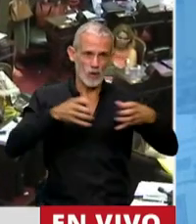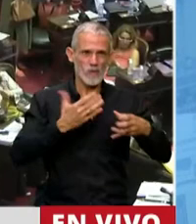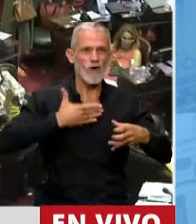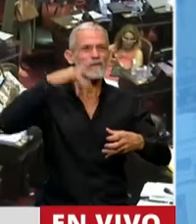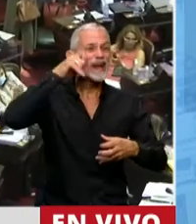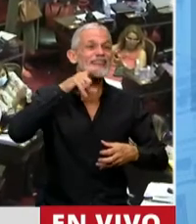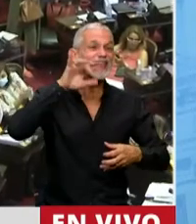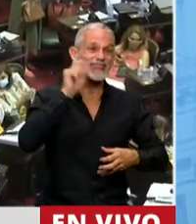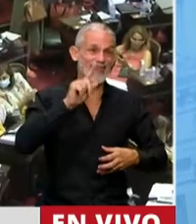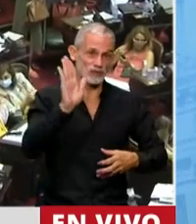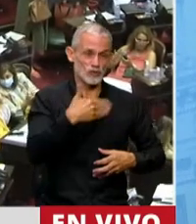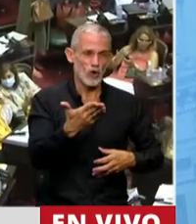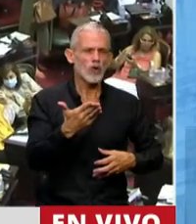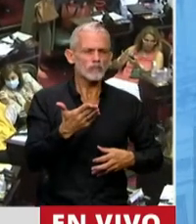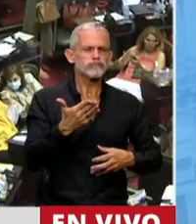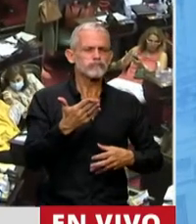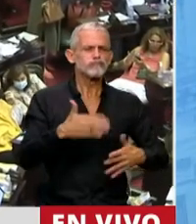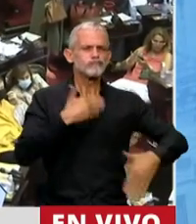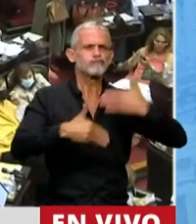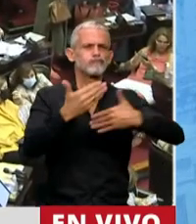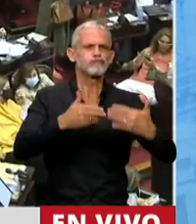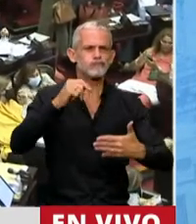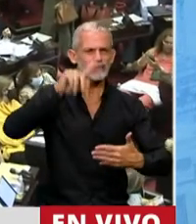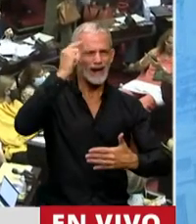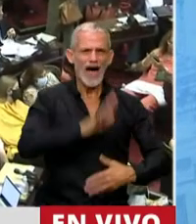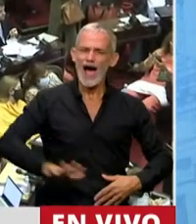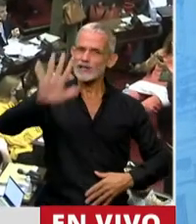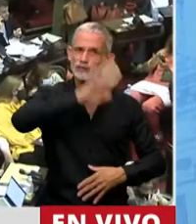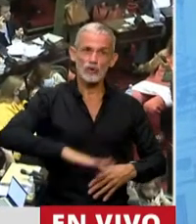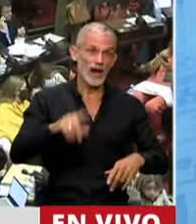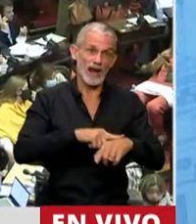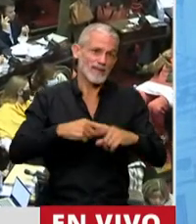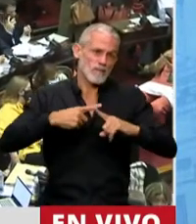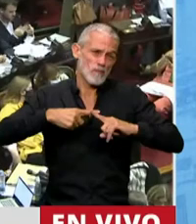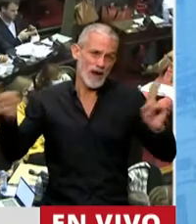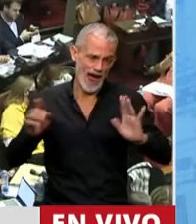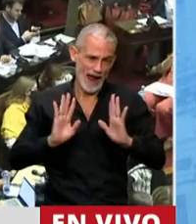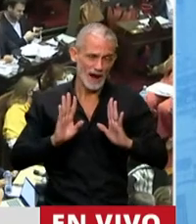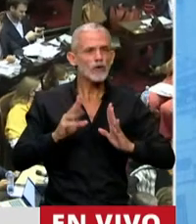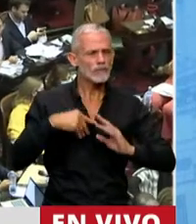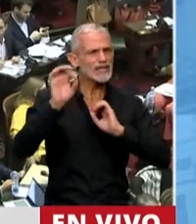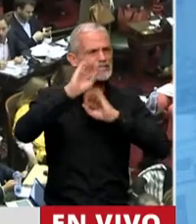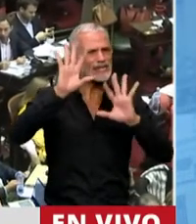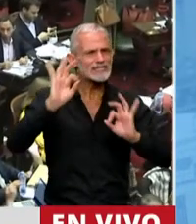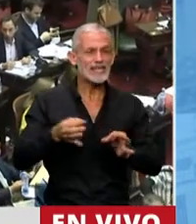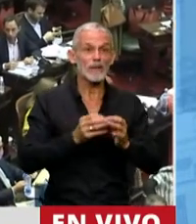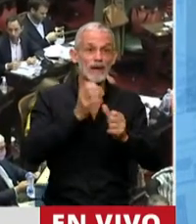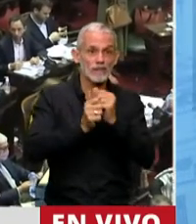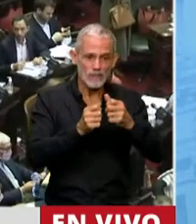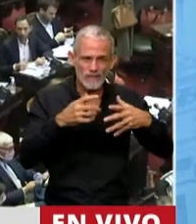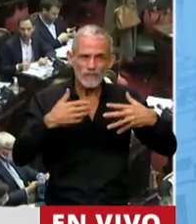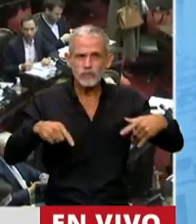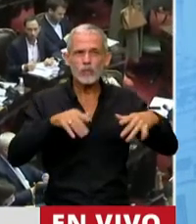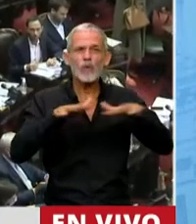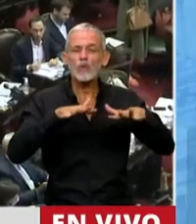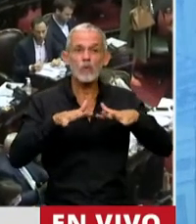Todos, apuesta a un modelo de desarrollo federal y a largo plazo. Y tiene bien en claro que la industria de la construcción